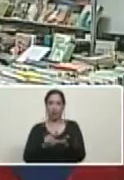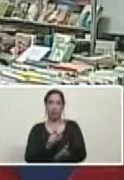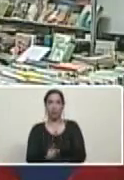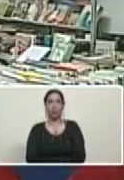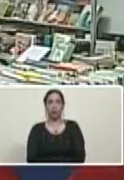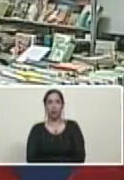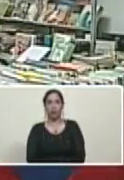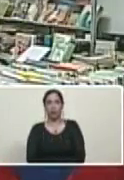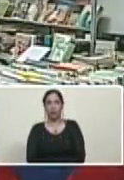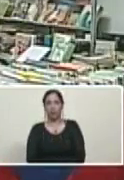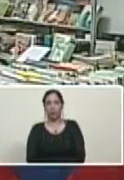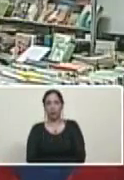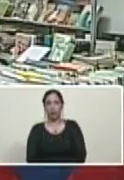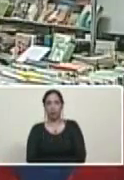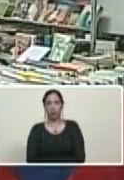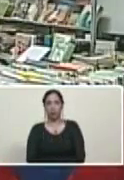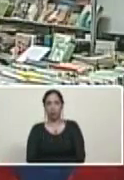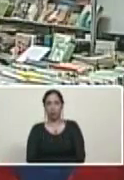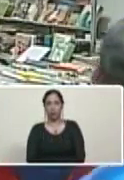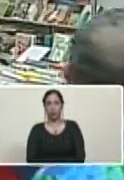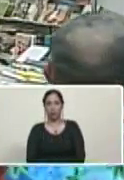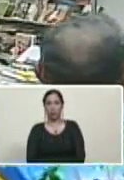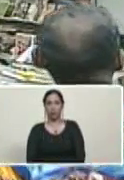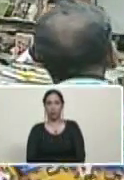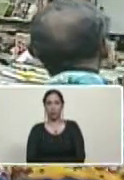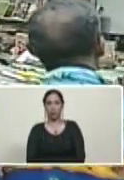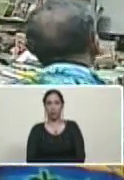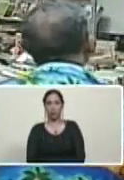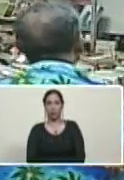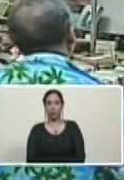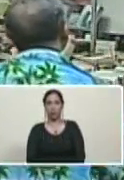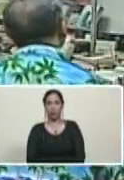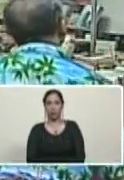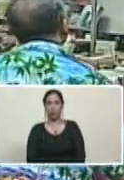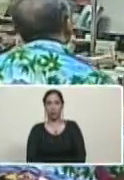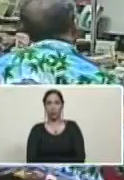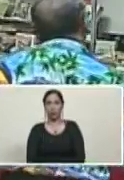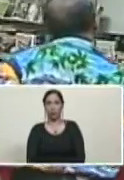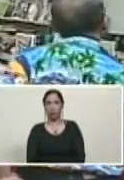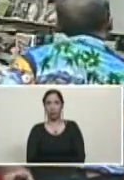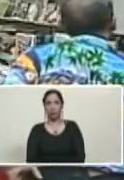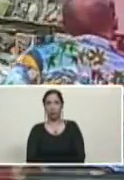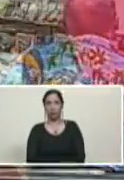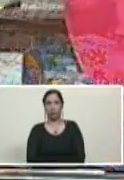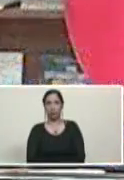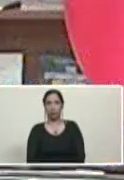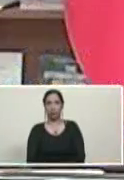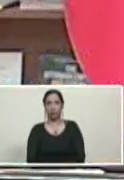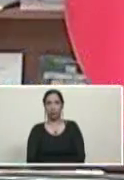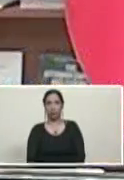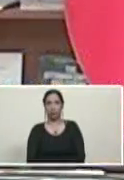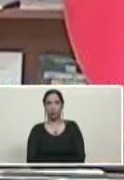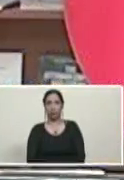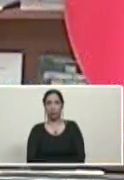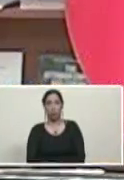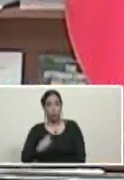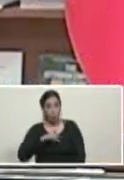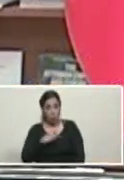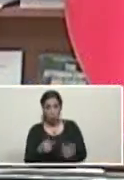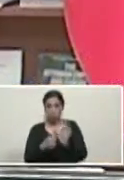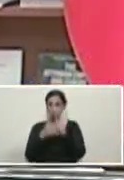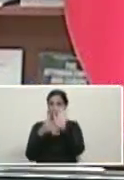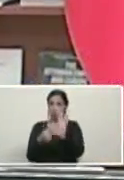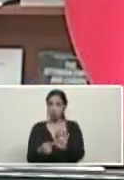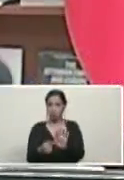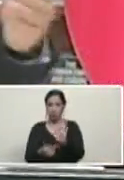con voluntad de victoria y con el aporte cotidiano de la clase obrera venezolana. Estamos presentando una cantidad